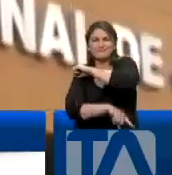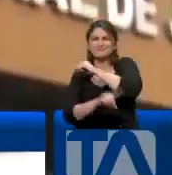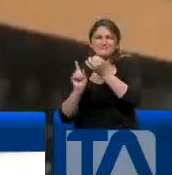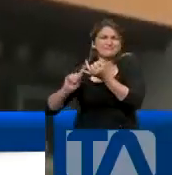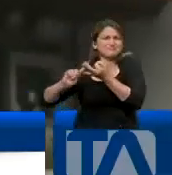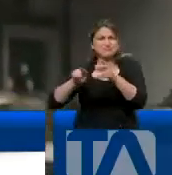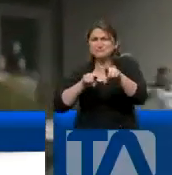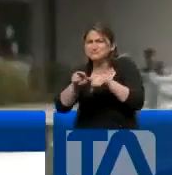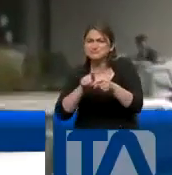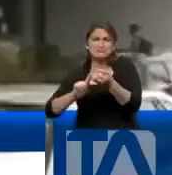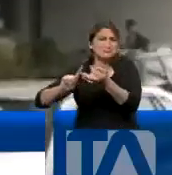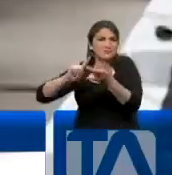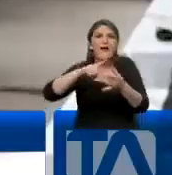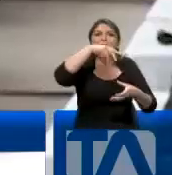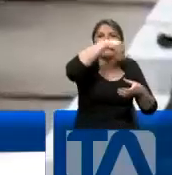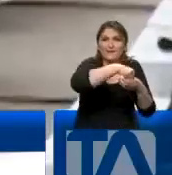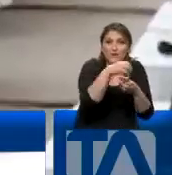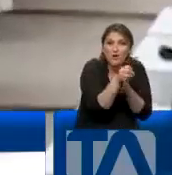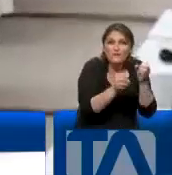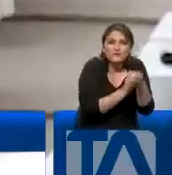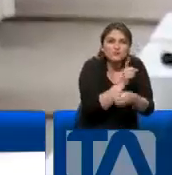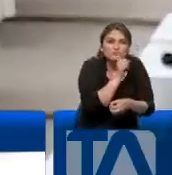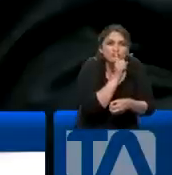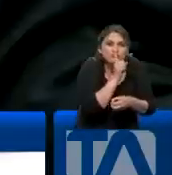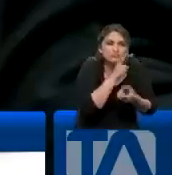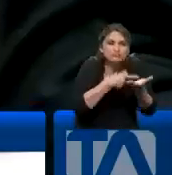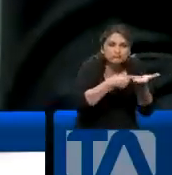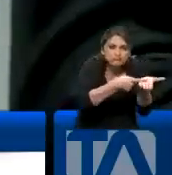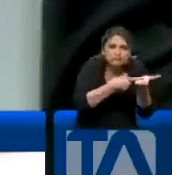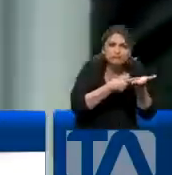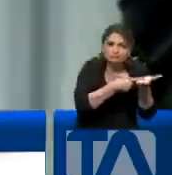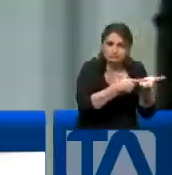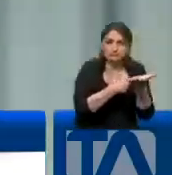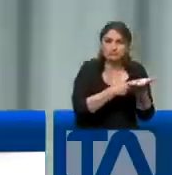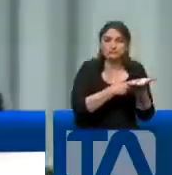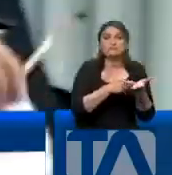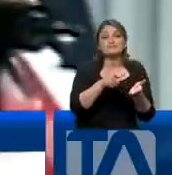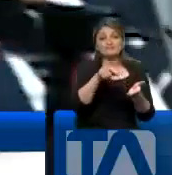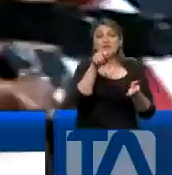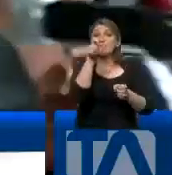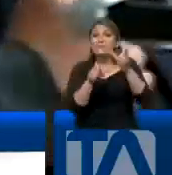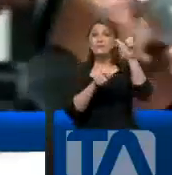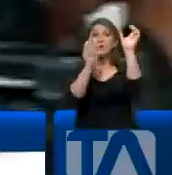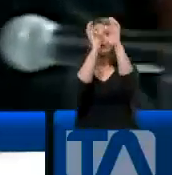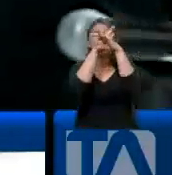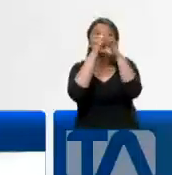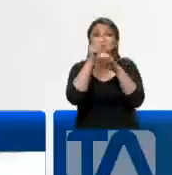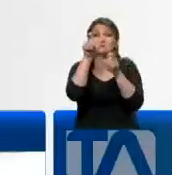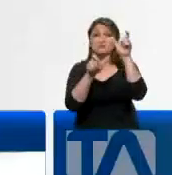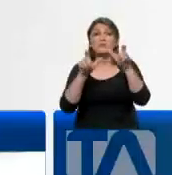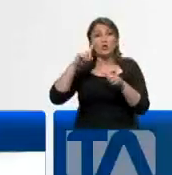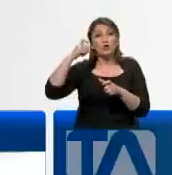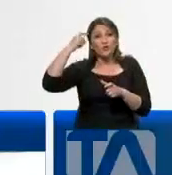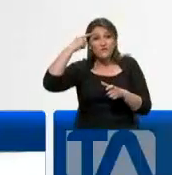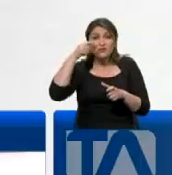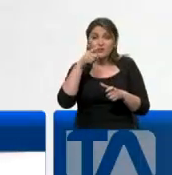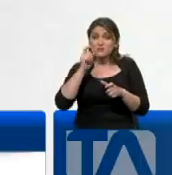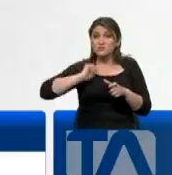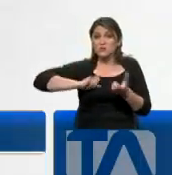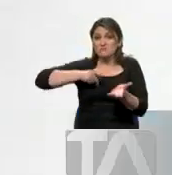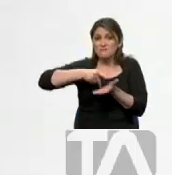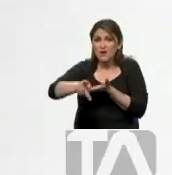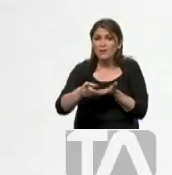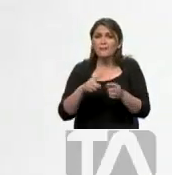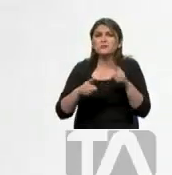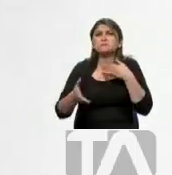más. En este centro de operaciones financiado por el Estado con funcionarios a sueldo, constantemente se realizaban reuniones, y así lo